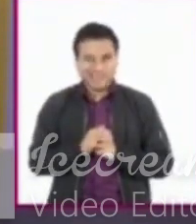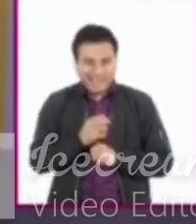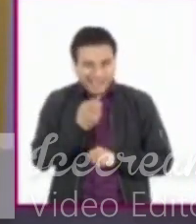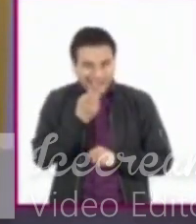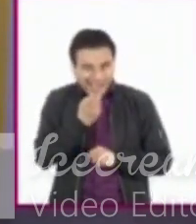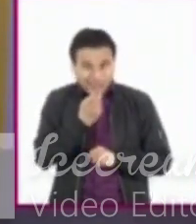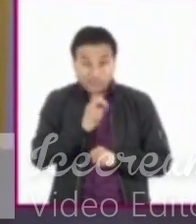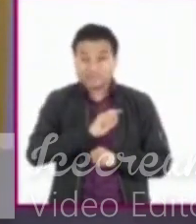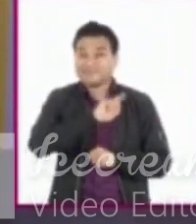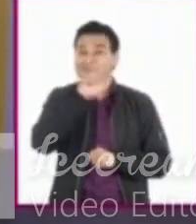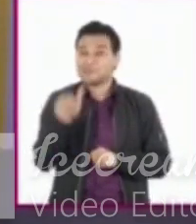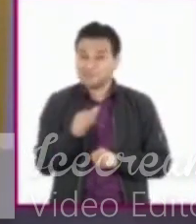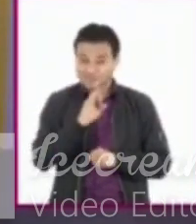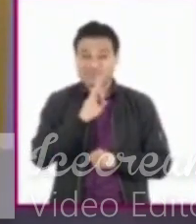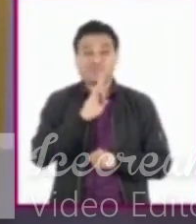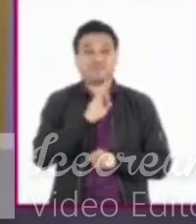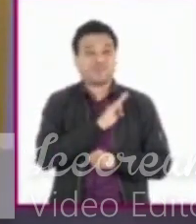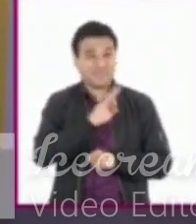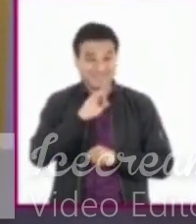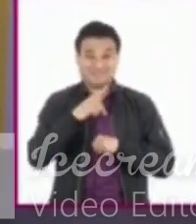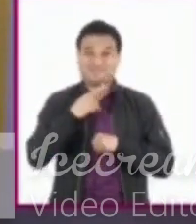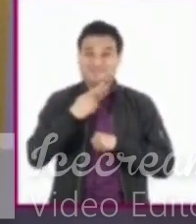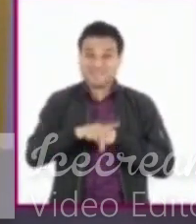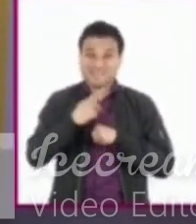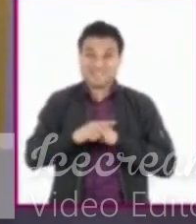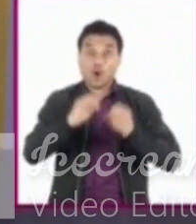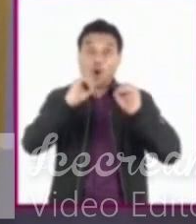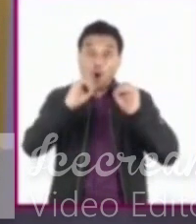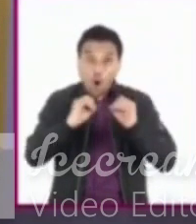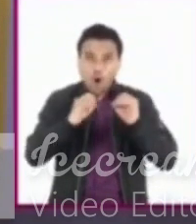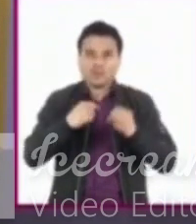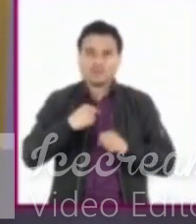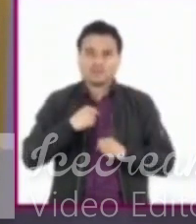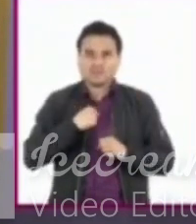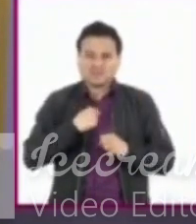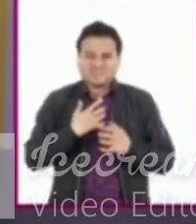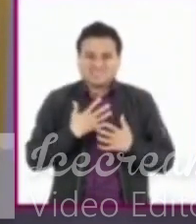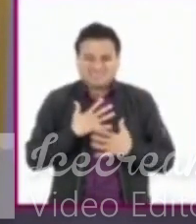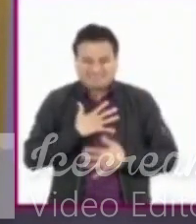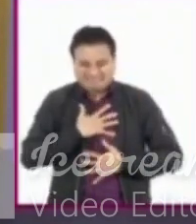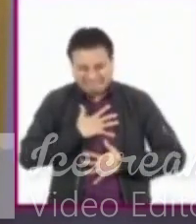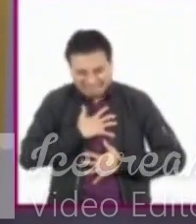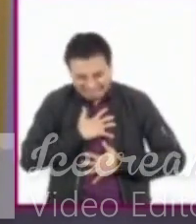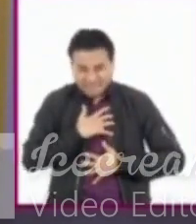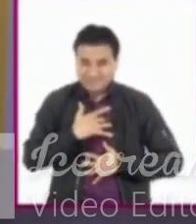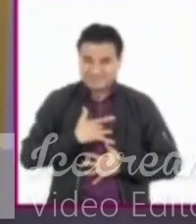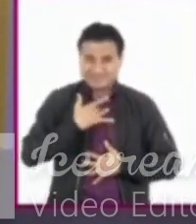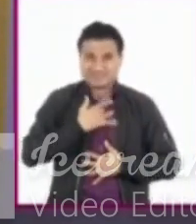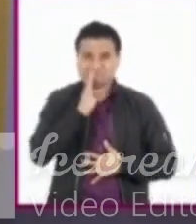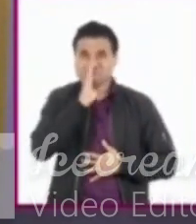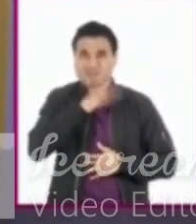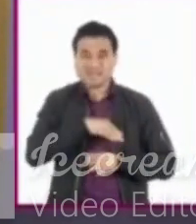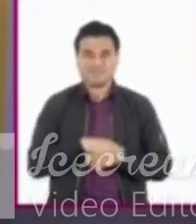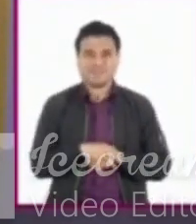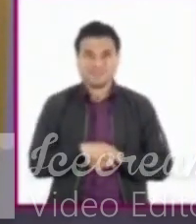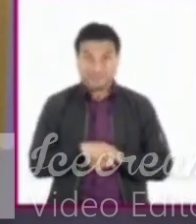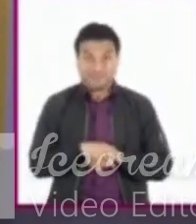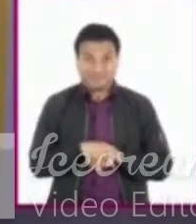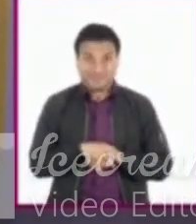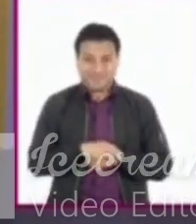efecto secundario o una posible intoxicación. En cualquier medio de comunicación, diario se